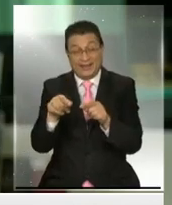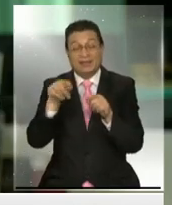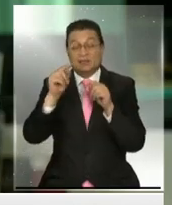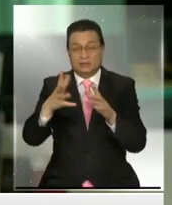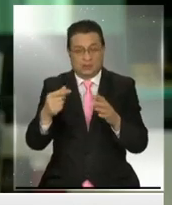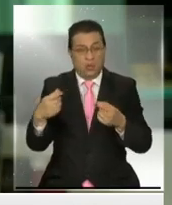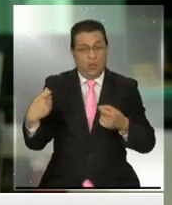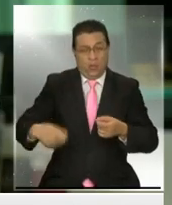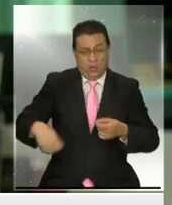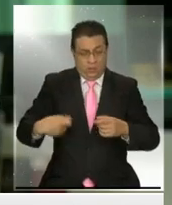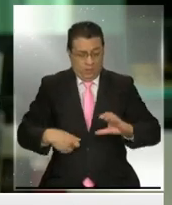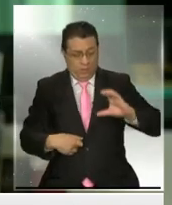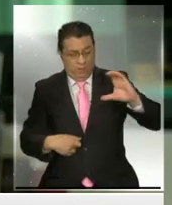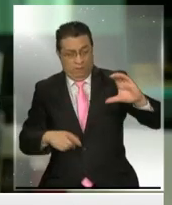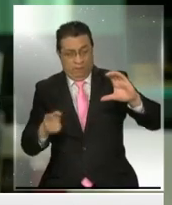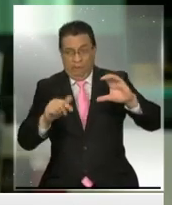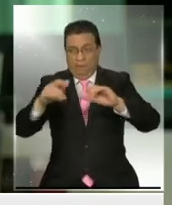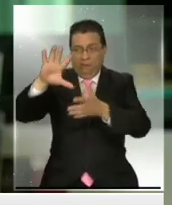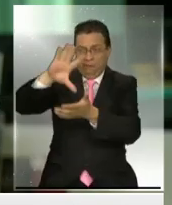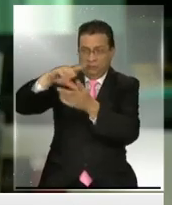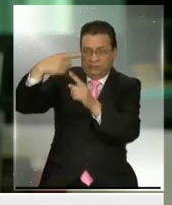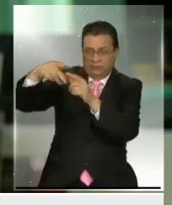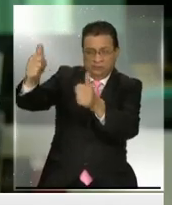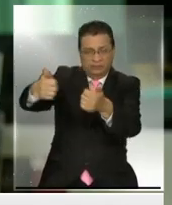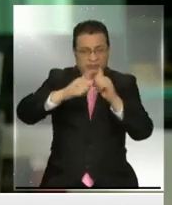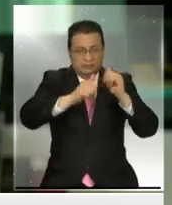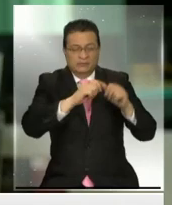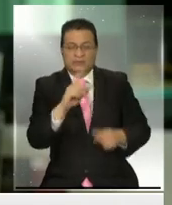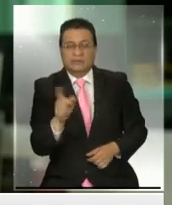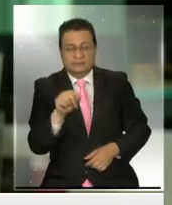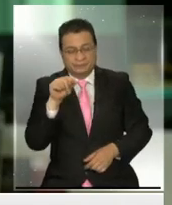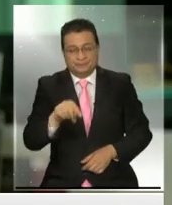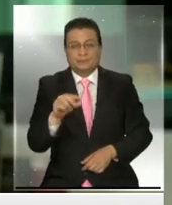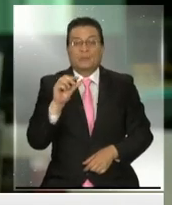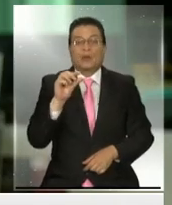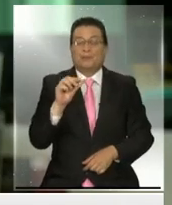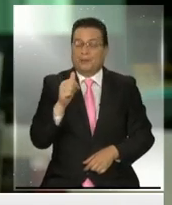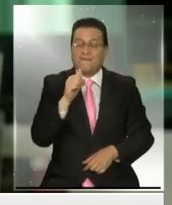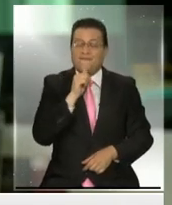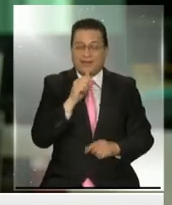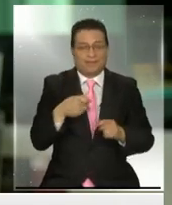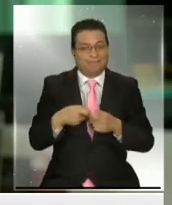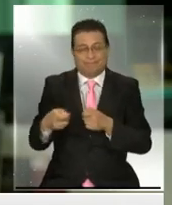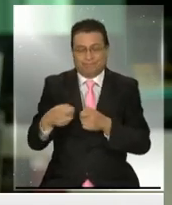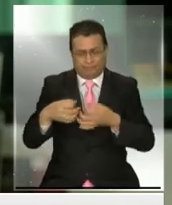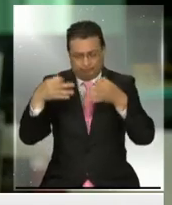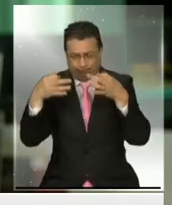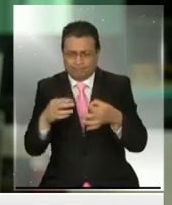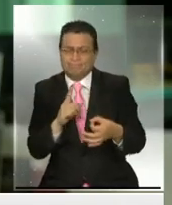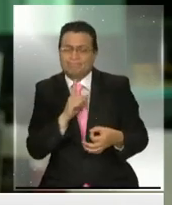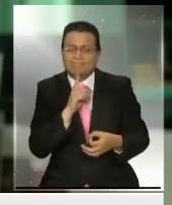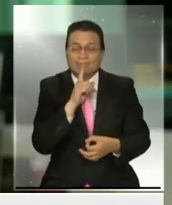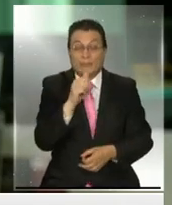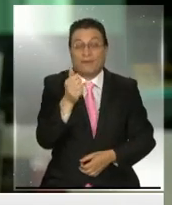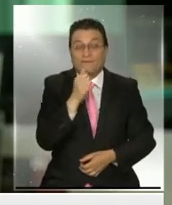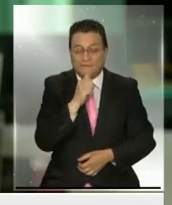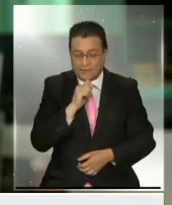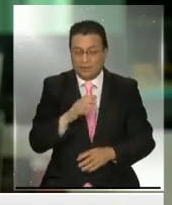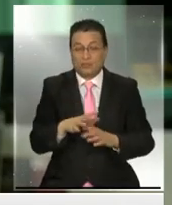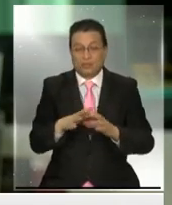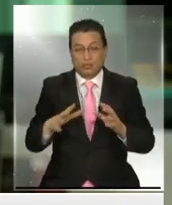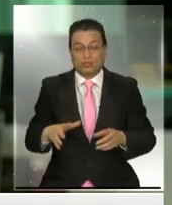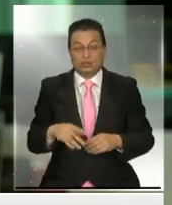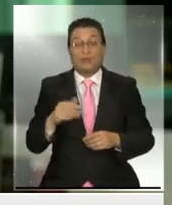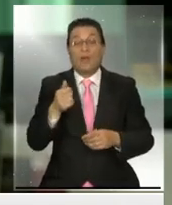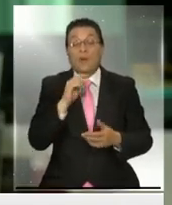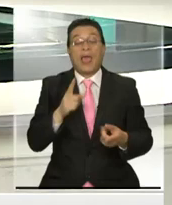respecto a otros países yo diría que es extremadamente poco eficiente es un gasto público que deja mucho que desear en